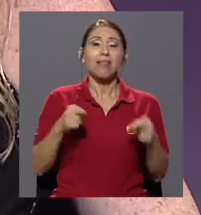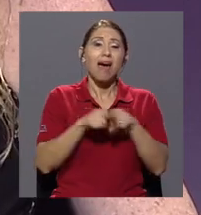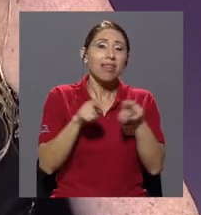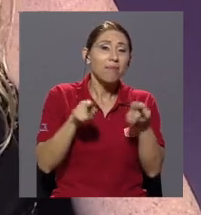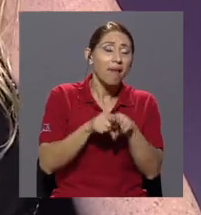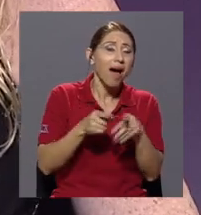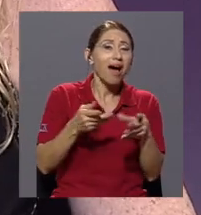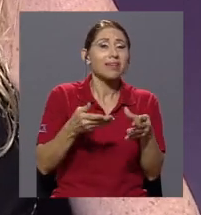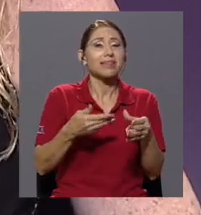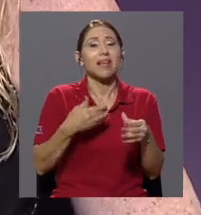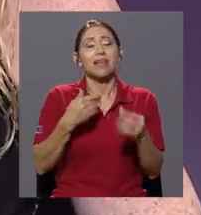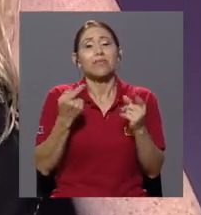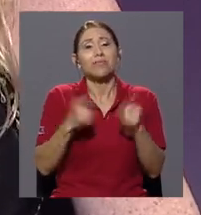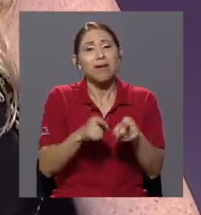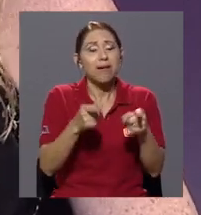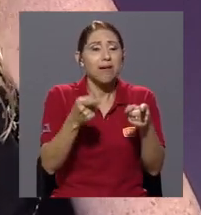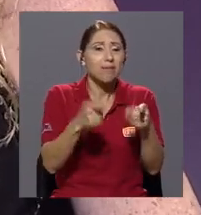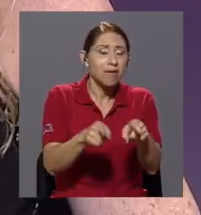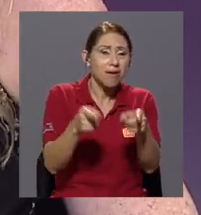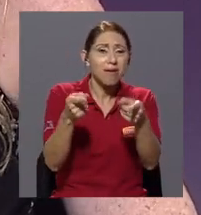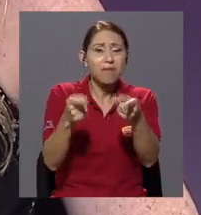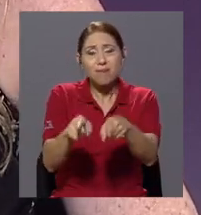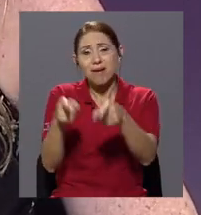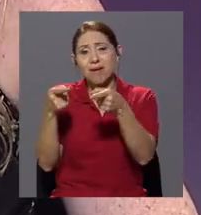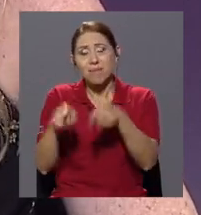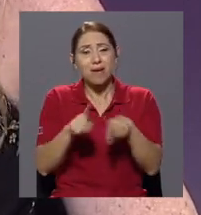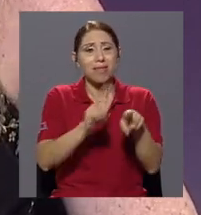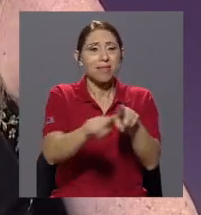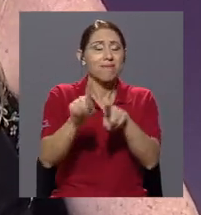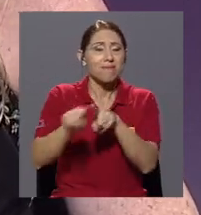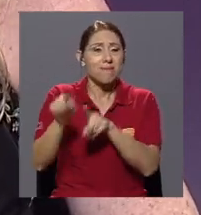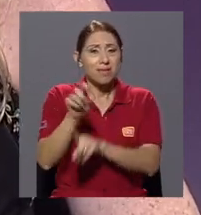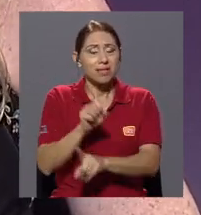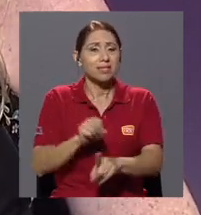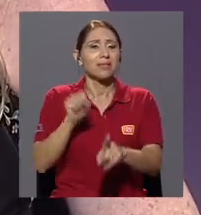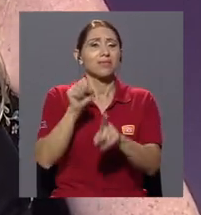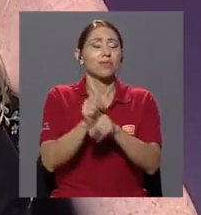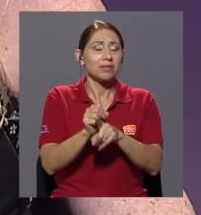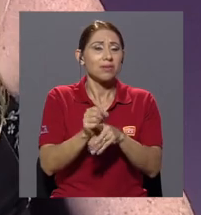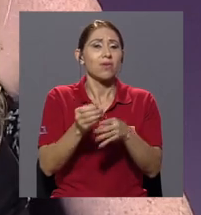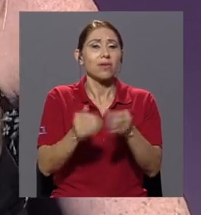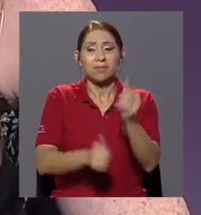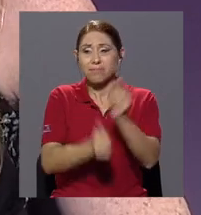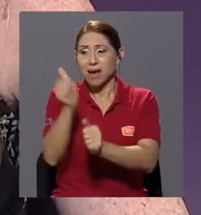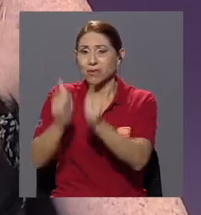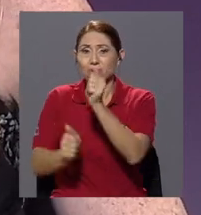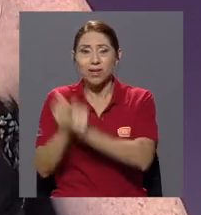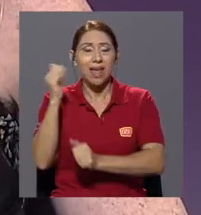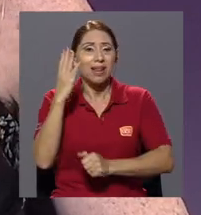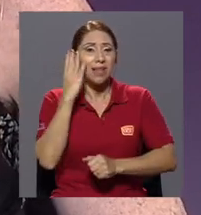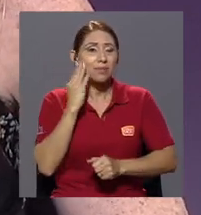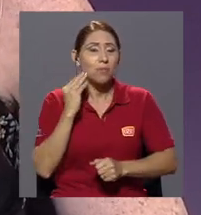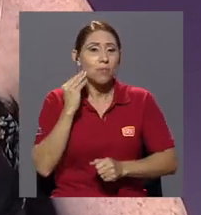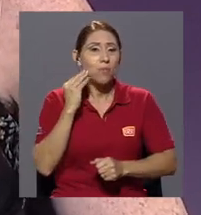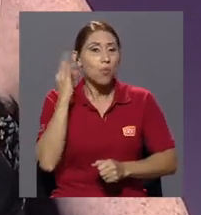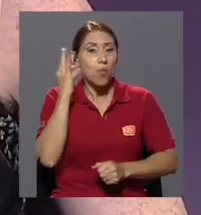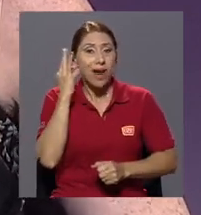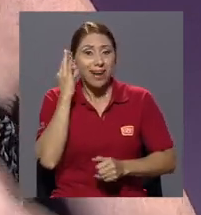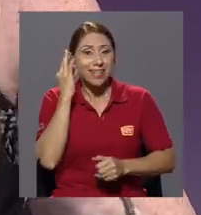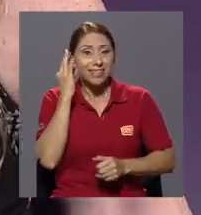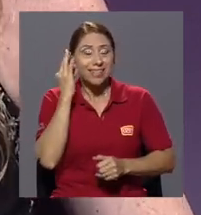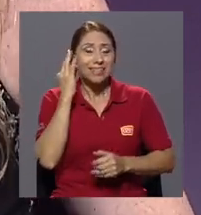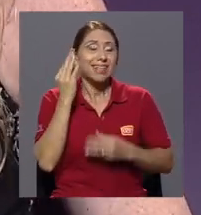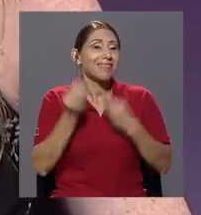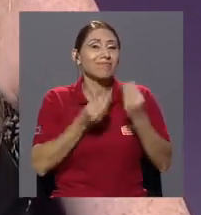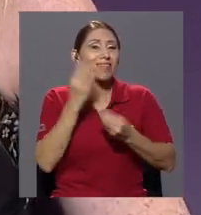una intervención y otra intervención y una otra intervención que que la mayoría de las mujeres experimentan en un